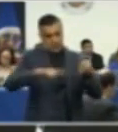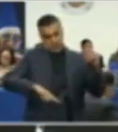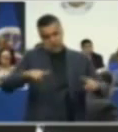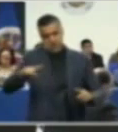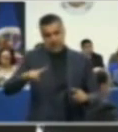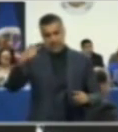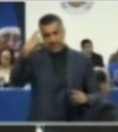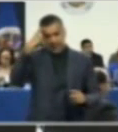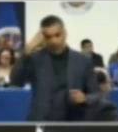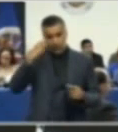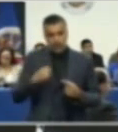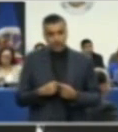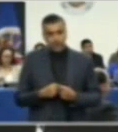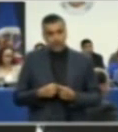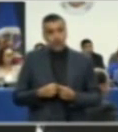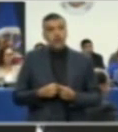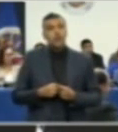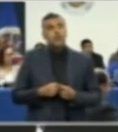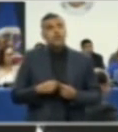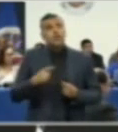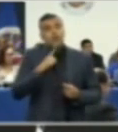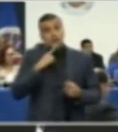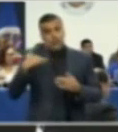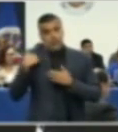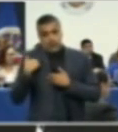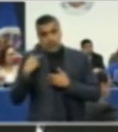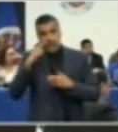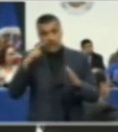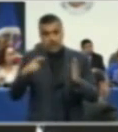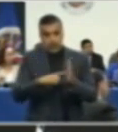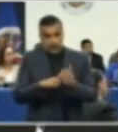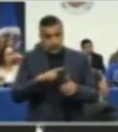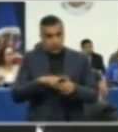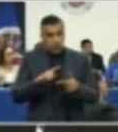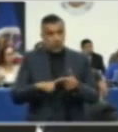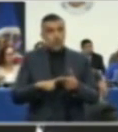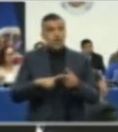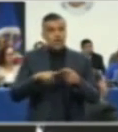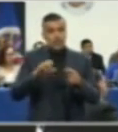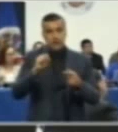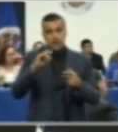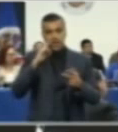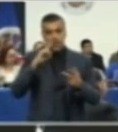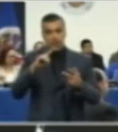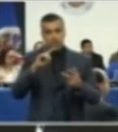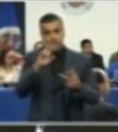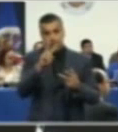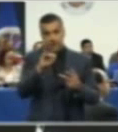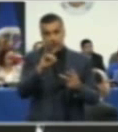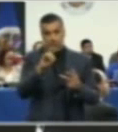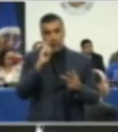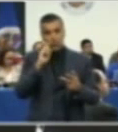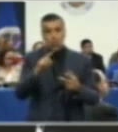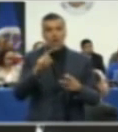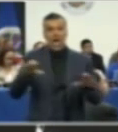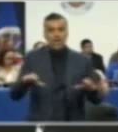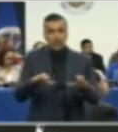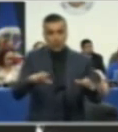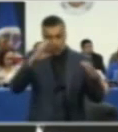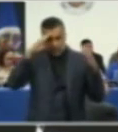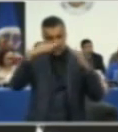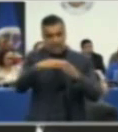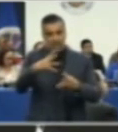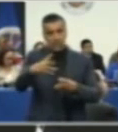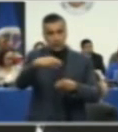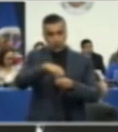Estado, el órgano encargado del tema de la identificación, las instancias vinculadas con actividades orientadas